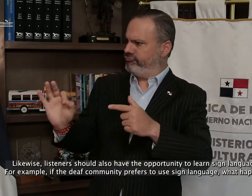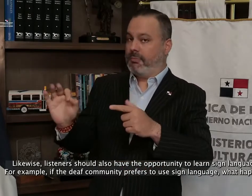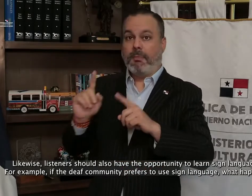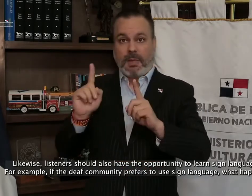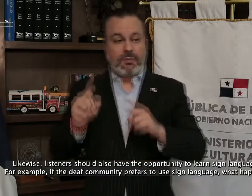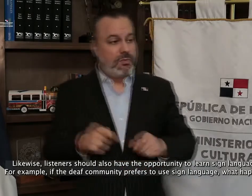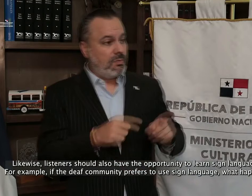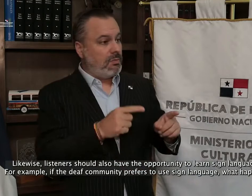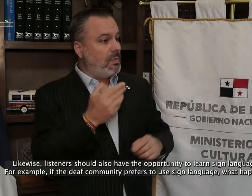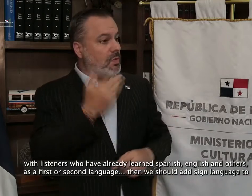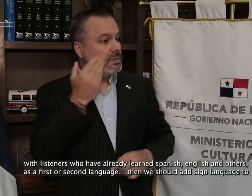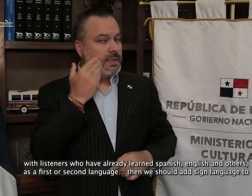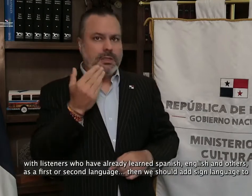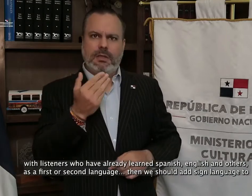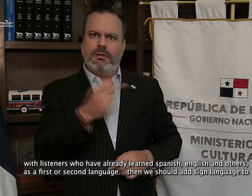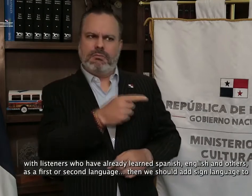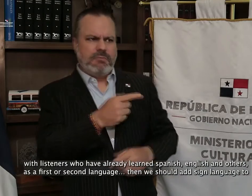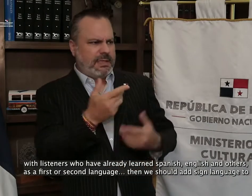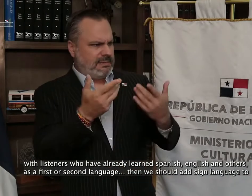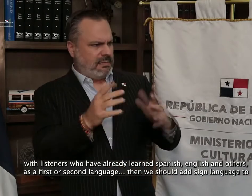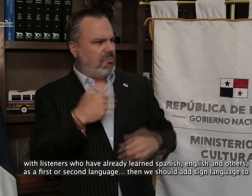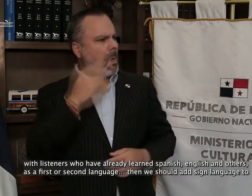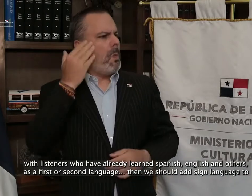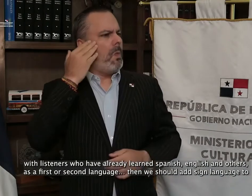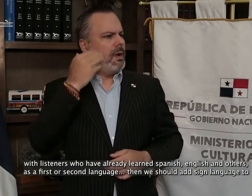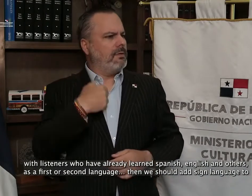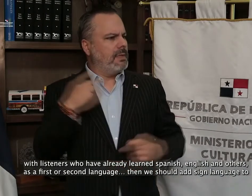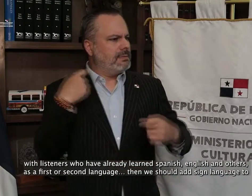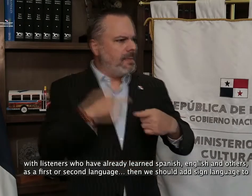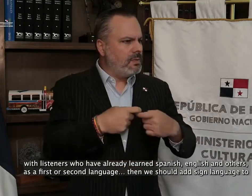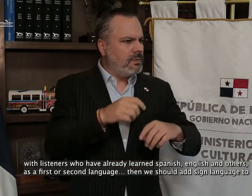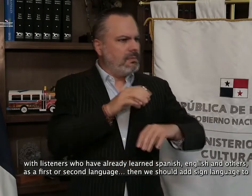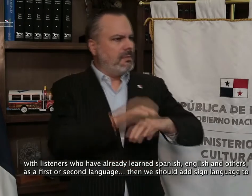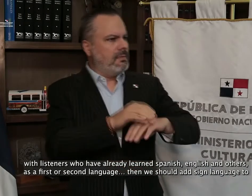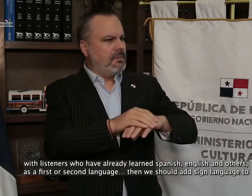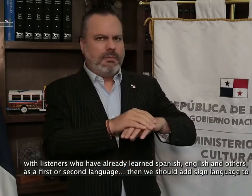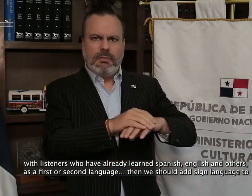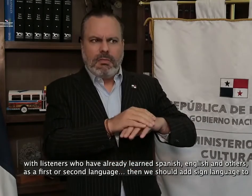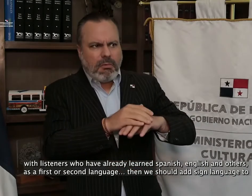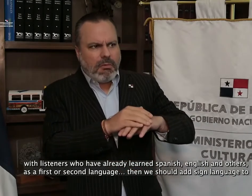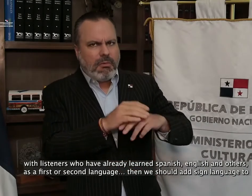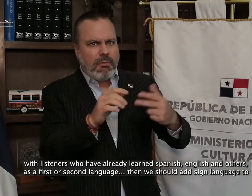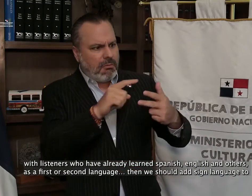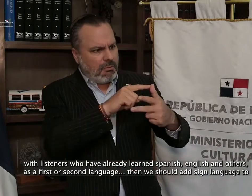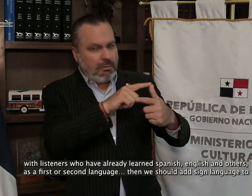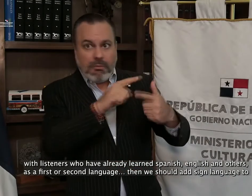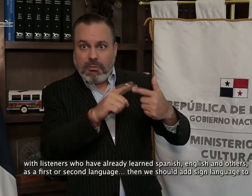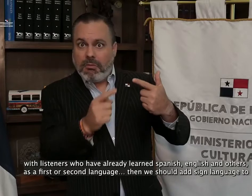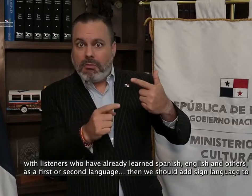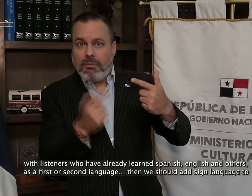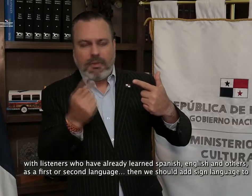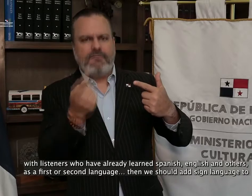afrodescendientes, asiáticas, originarias. La idea es poder comunicarnos entre todos.